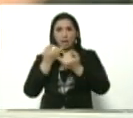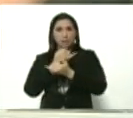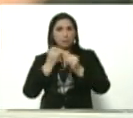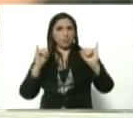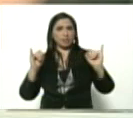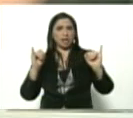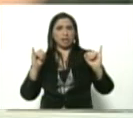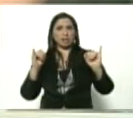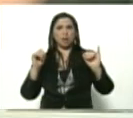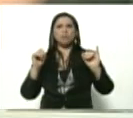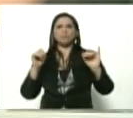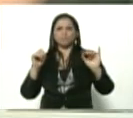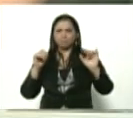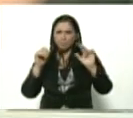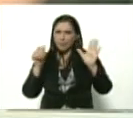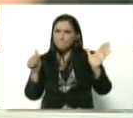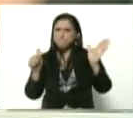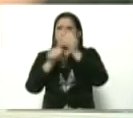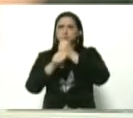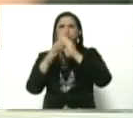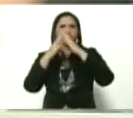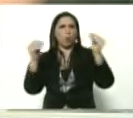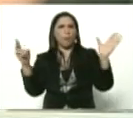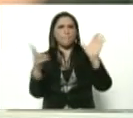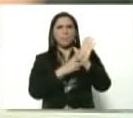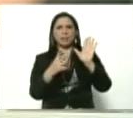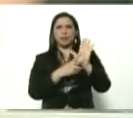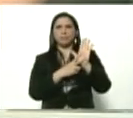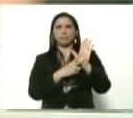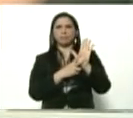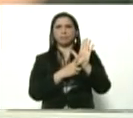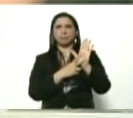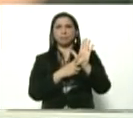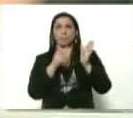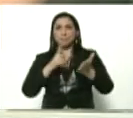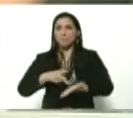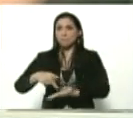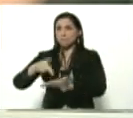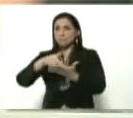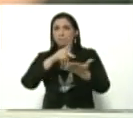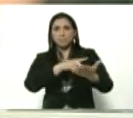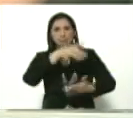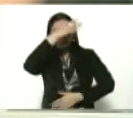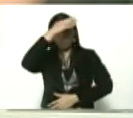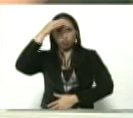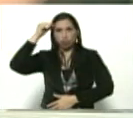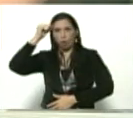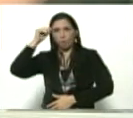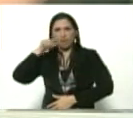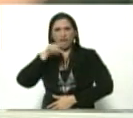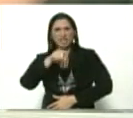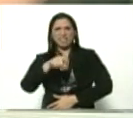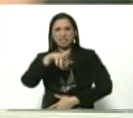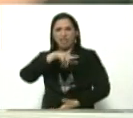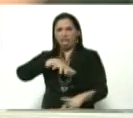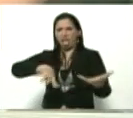independiente, descubrirán toda la verdad y la participación de Donald Trump en este